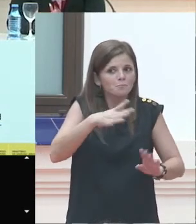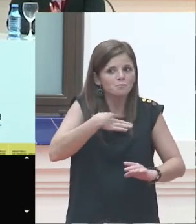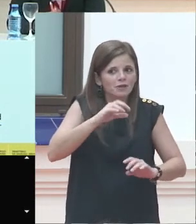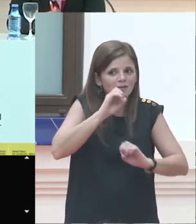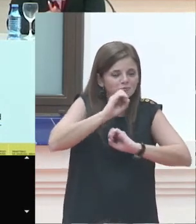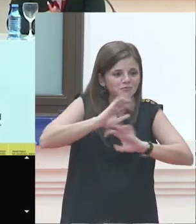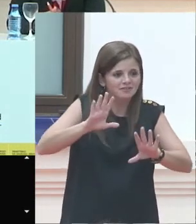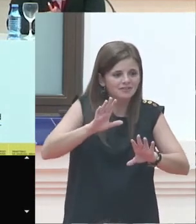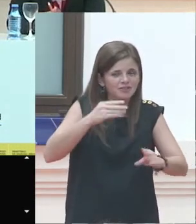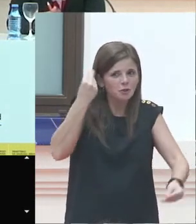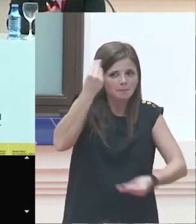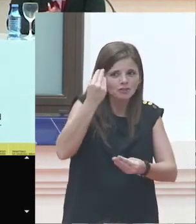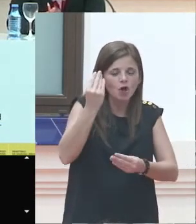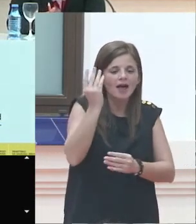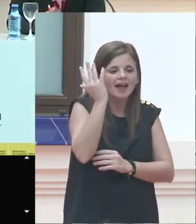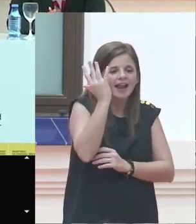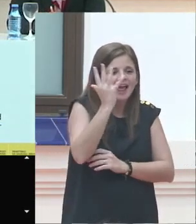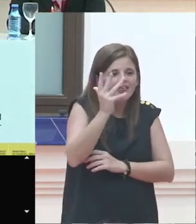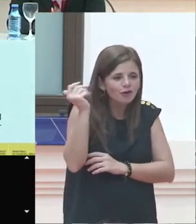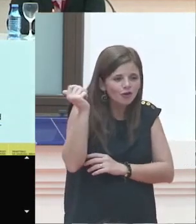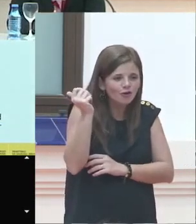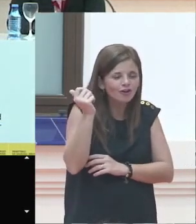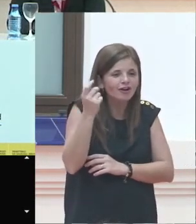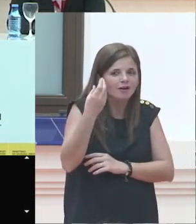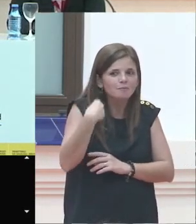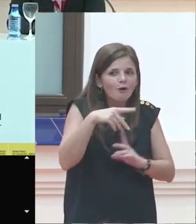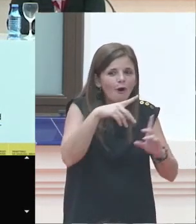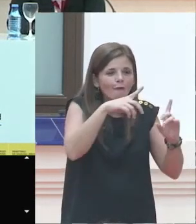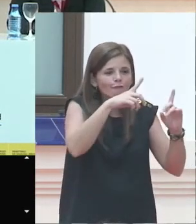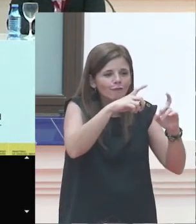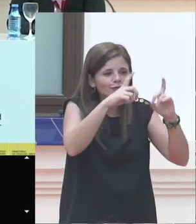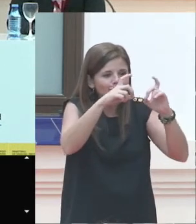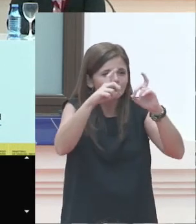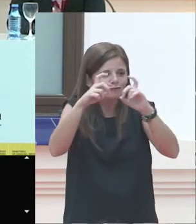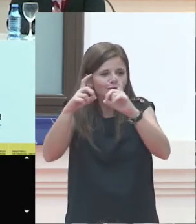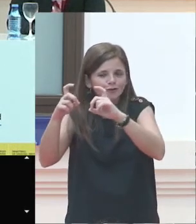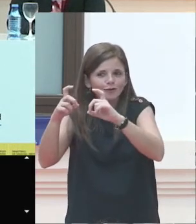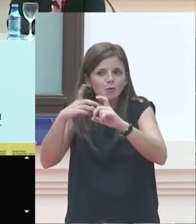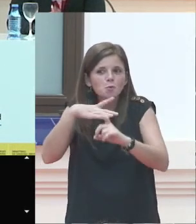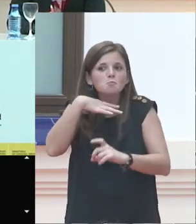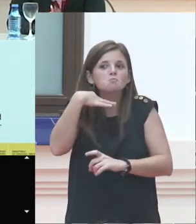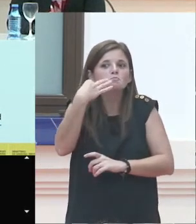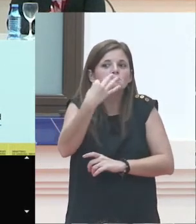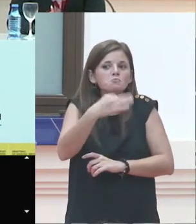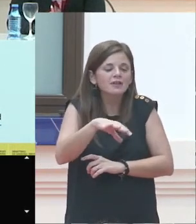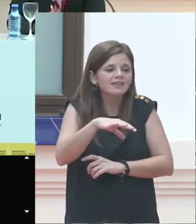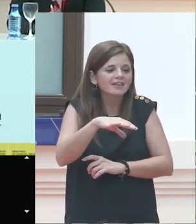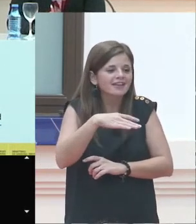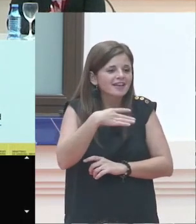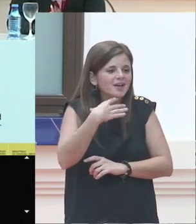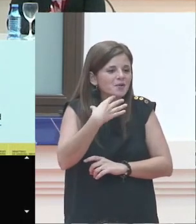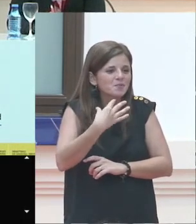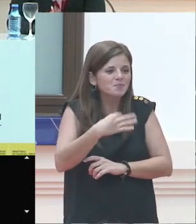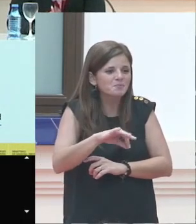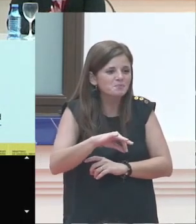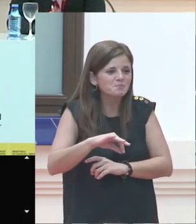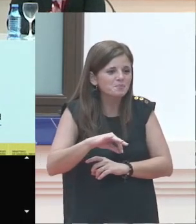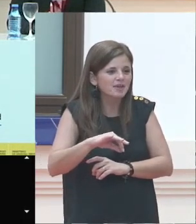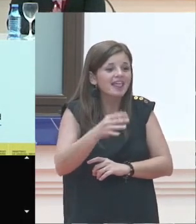los derechos, son de su propiedad. Otra cosa es si puedes acceder a ellos, o si puedes distribuirlos o hacerlos públicos, aunque no sean de tu